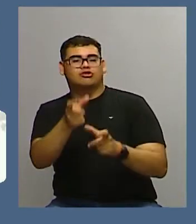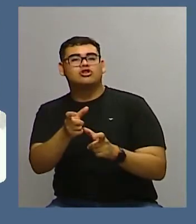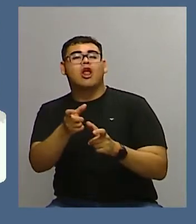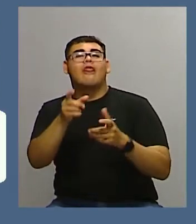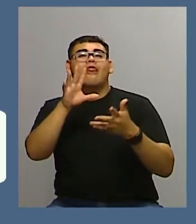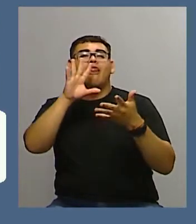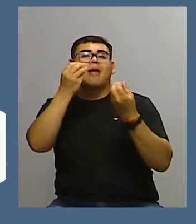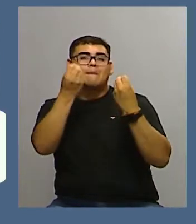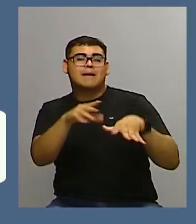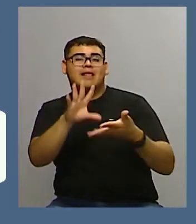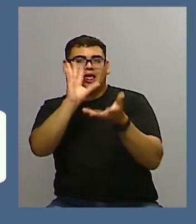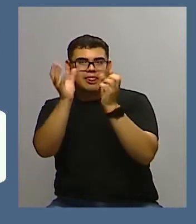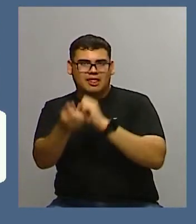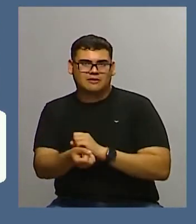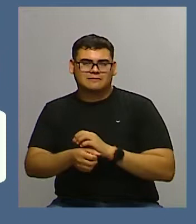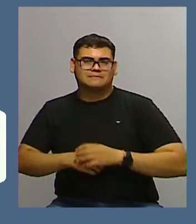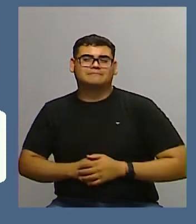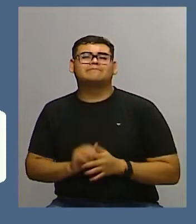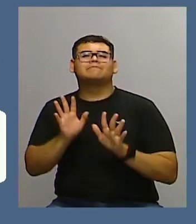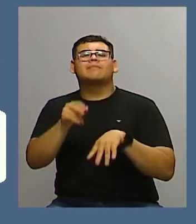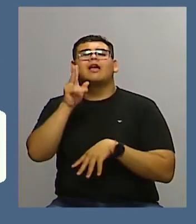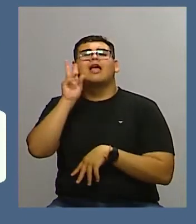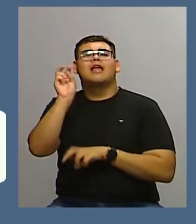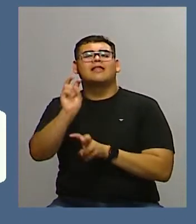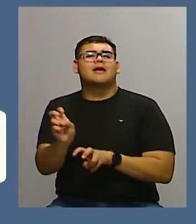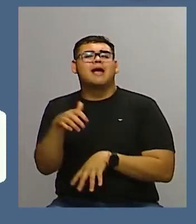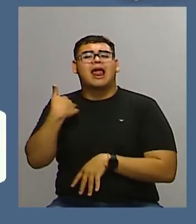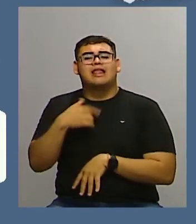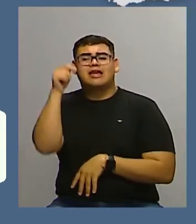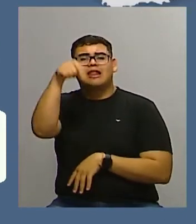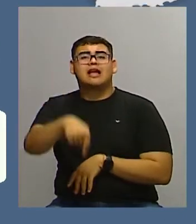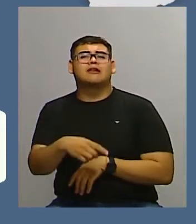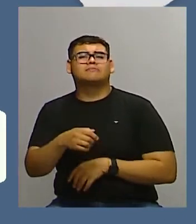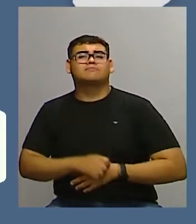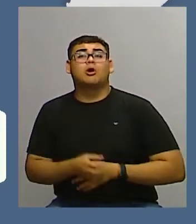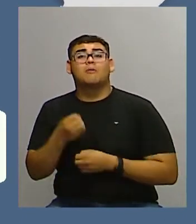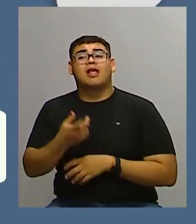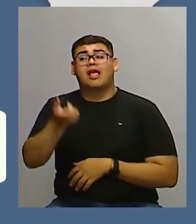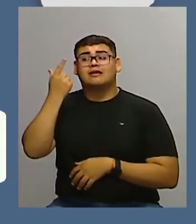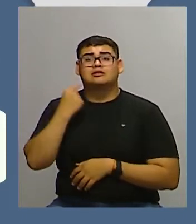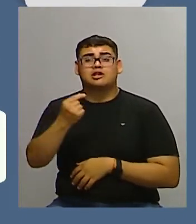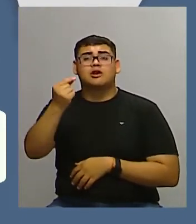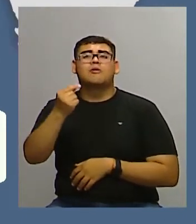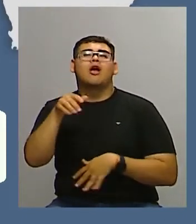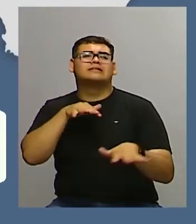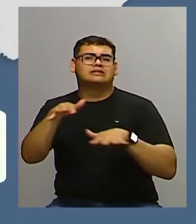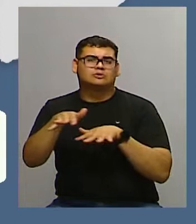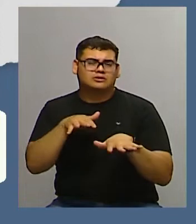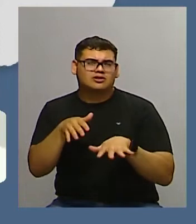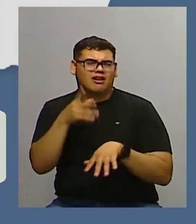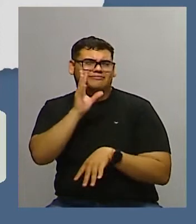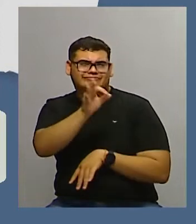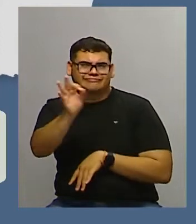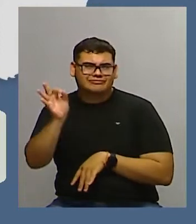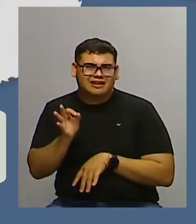ejemplo, pensando un poco, viniéndonos a lo que pasa en la Argentina, teniendo en cuenta que, por ejemplo, en estos días, a partir de ciertas situaciones que se dieron, el